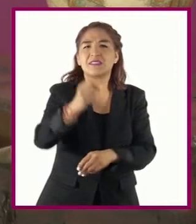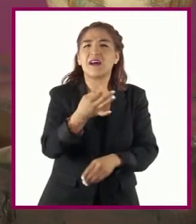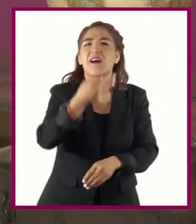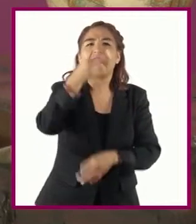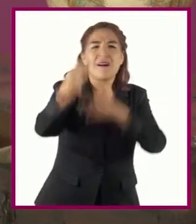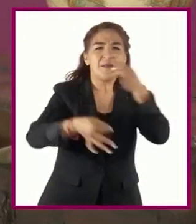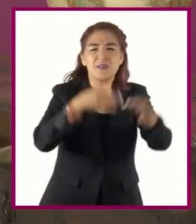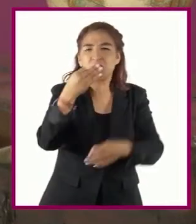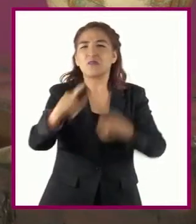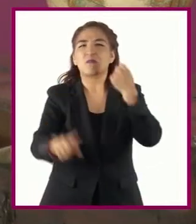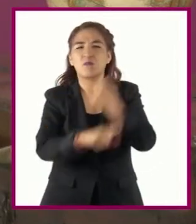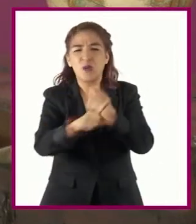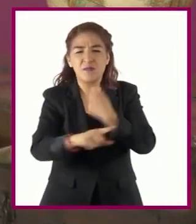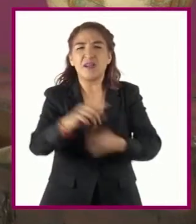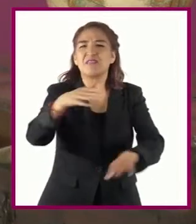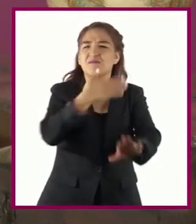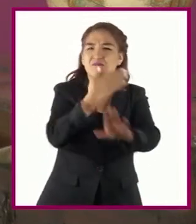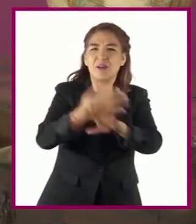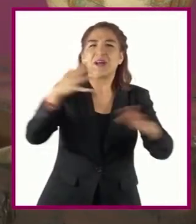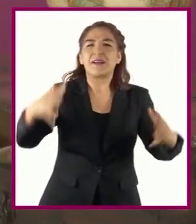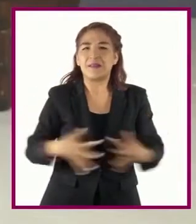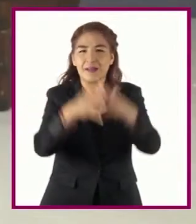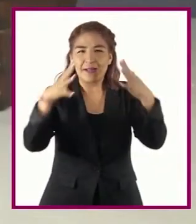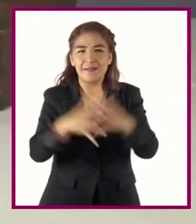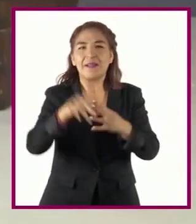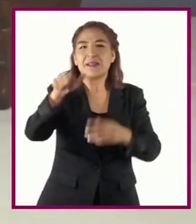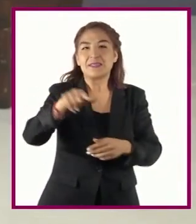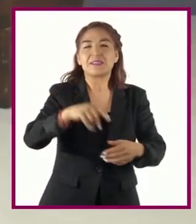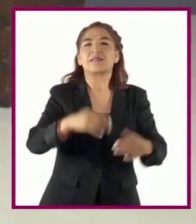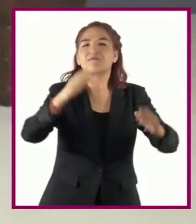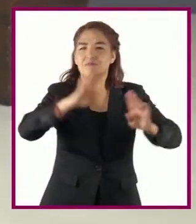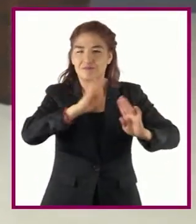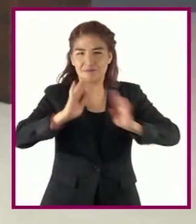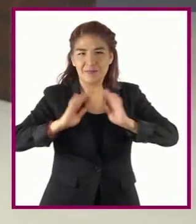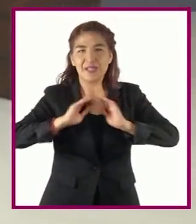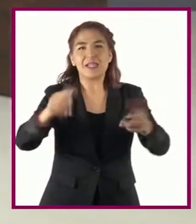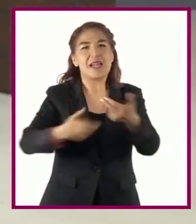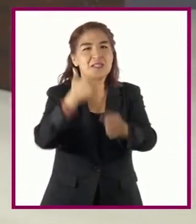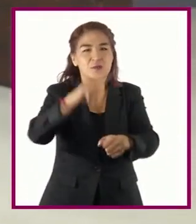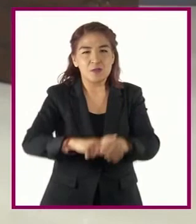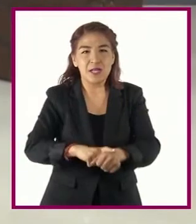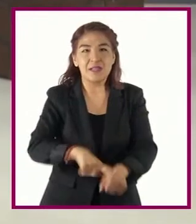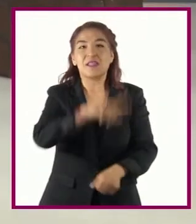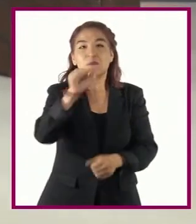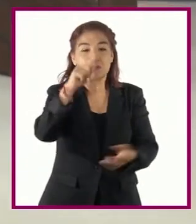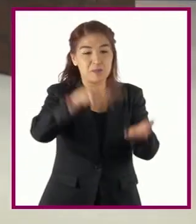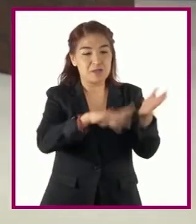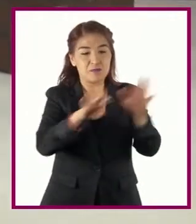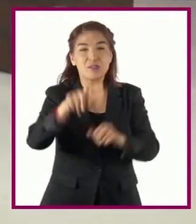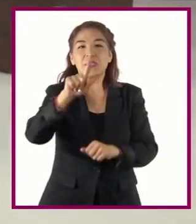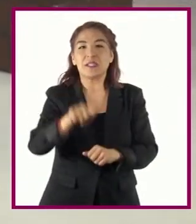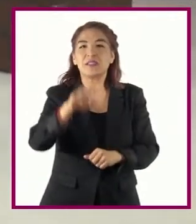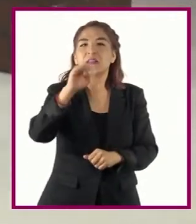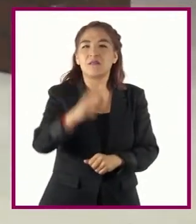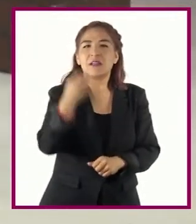ofensivas guerrilleras contra las tropas nacionales. Para 1979, la represión de las fuerzas de Somoza